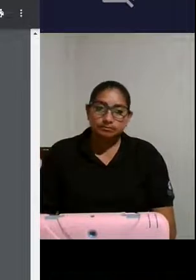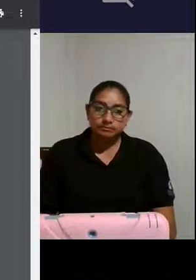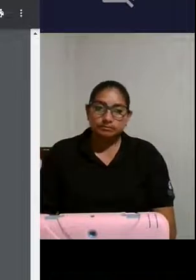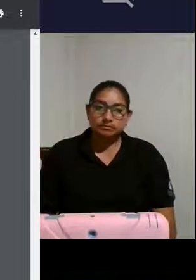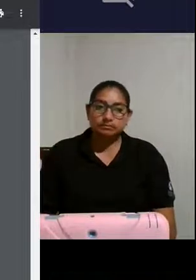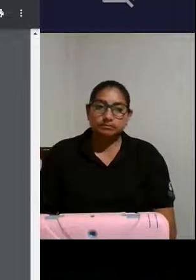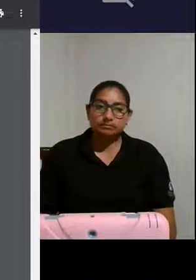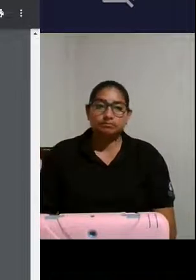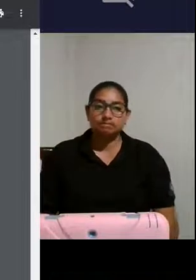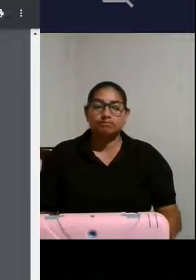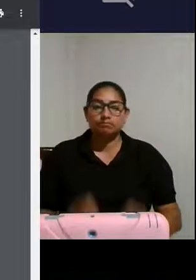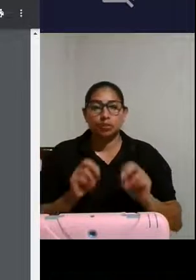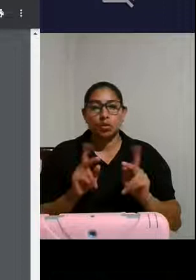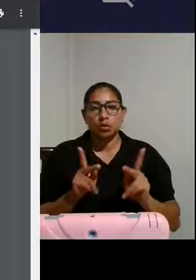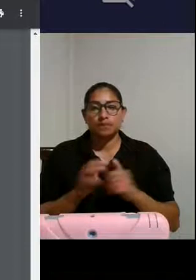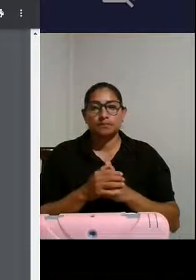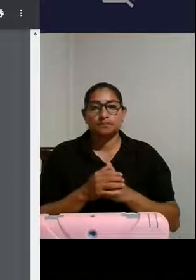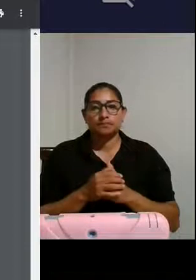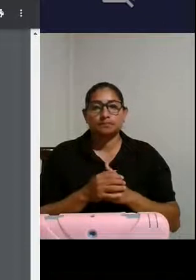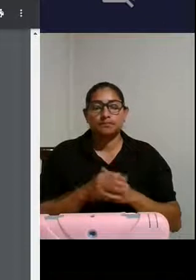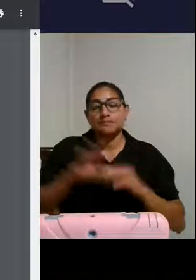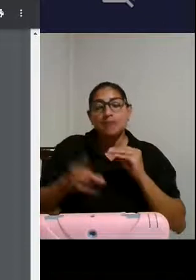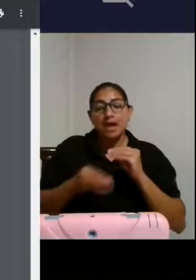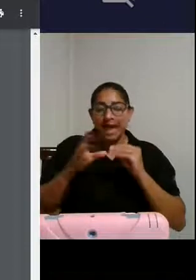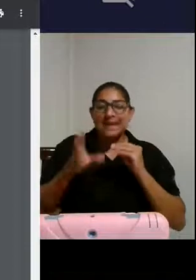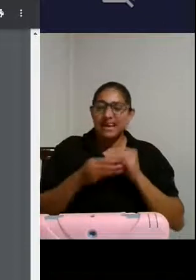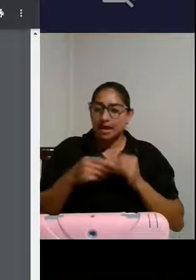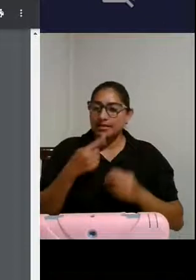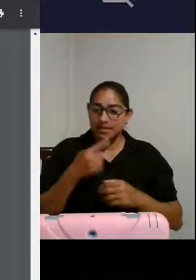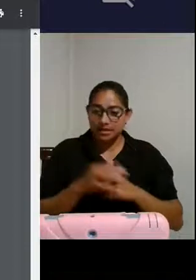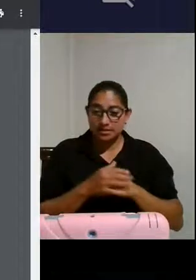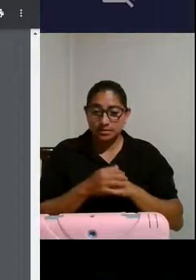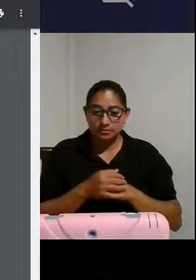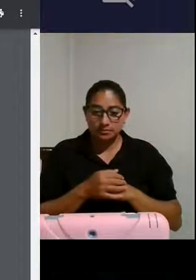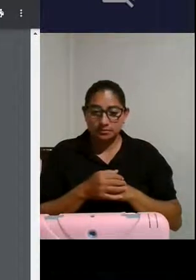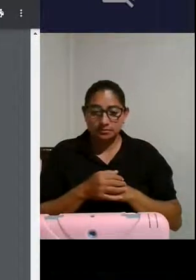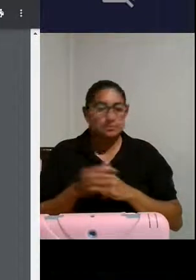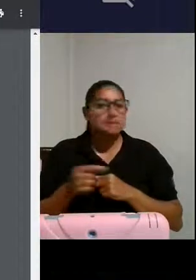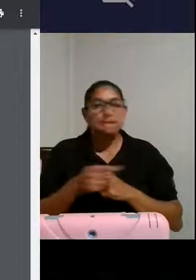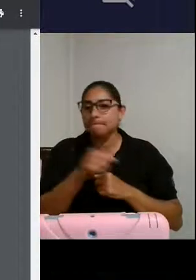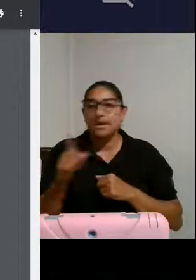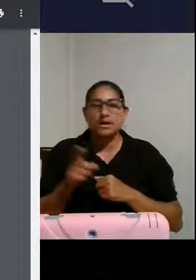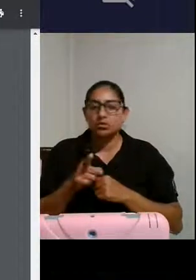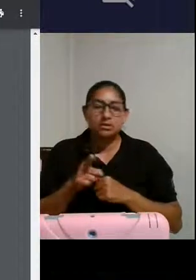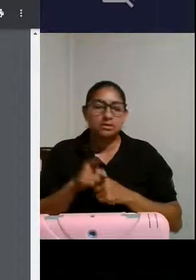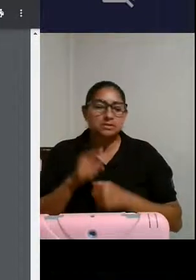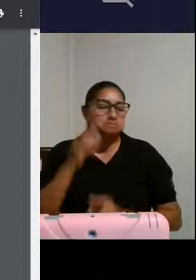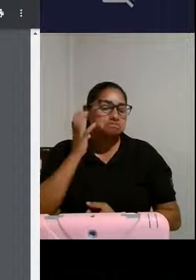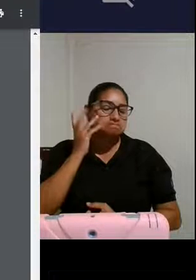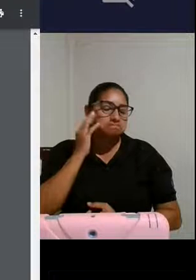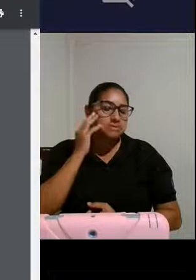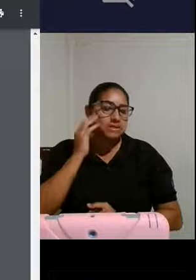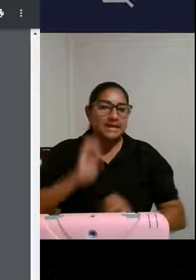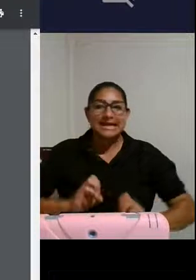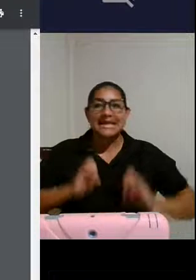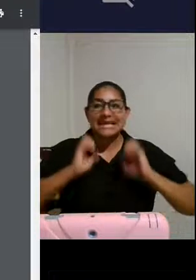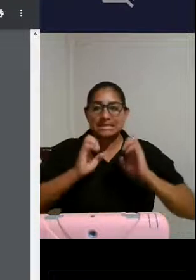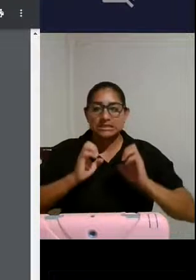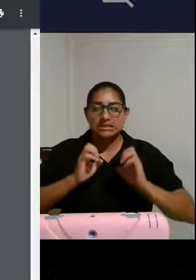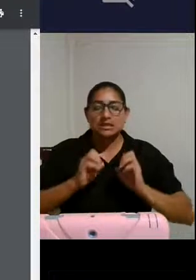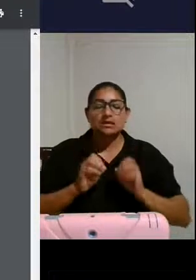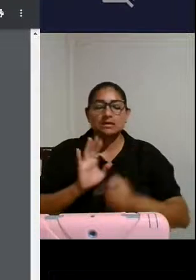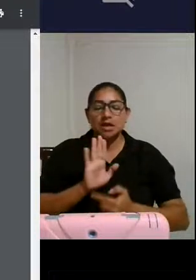Vamos. Hola David, para agregar ahí, Sí, tal vez Yerlin. es para que tengan tranquilidad, digamos, lo importante es que exista procedimiento.